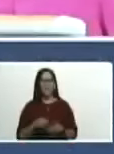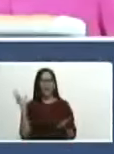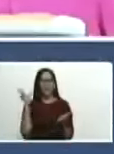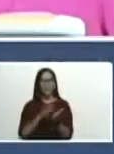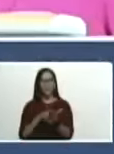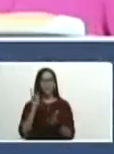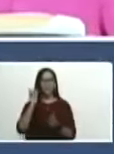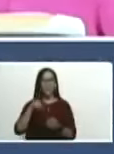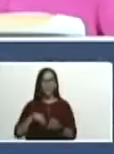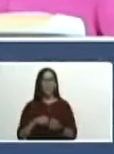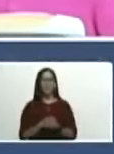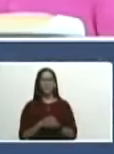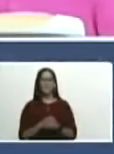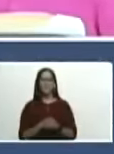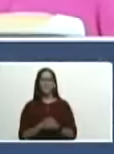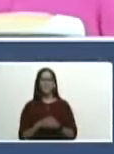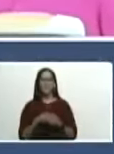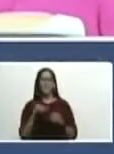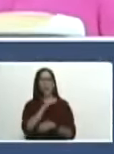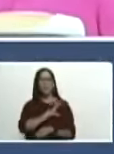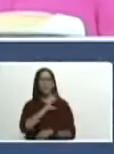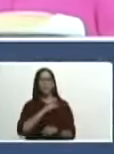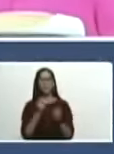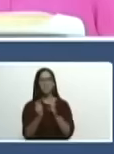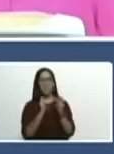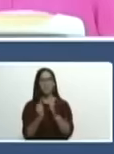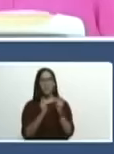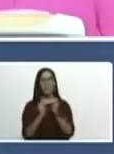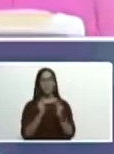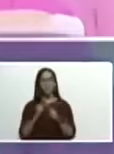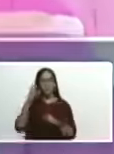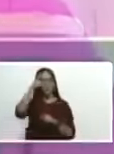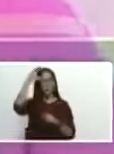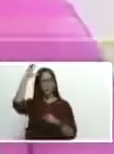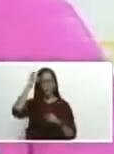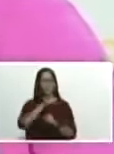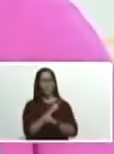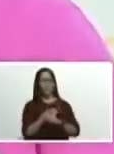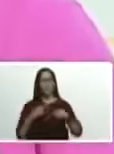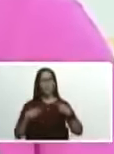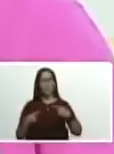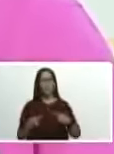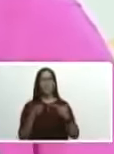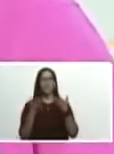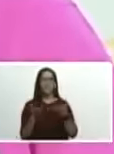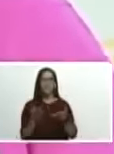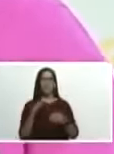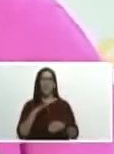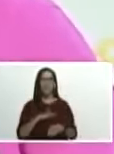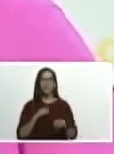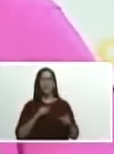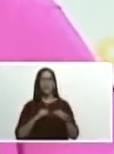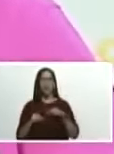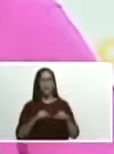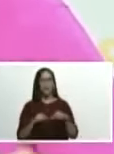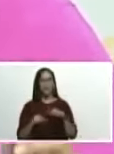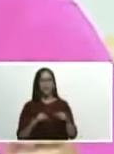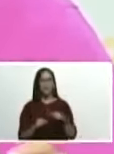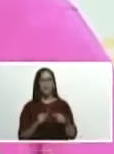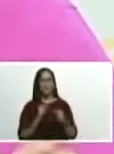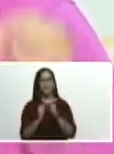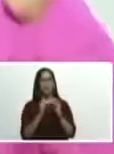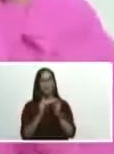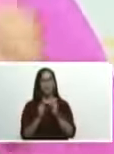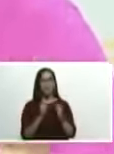también la Comisión de Transferencias de Competencias al Poder Popular y en ello está ordenando la